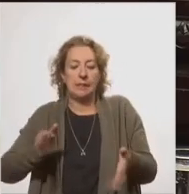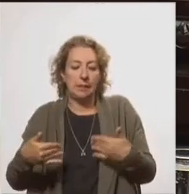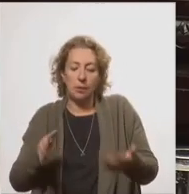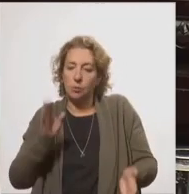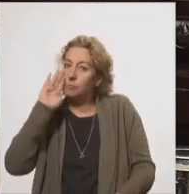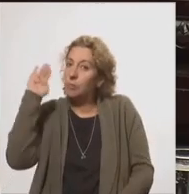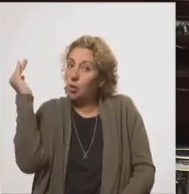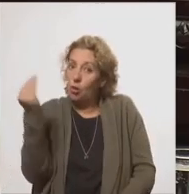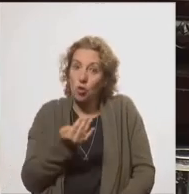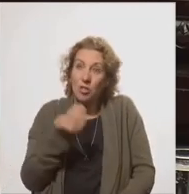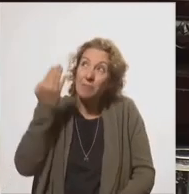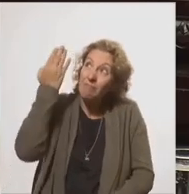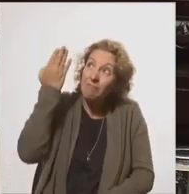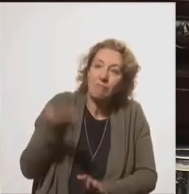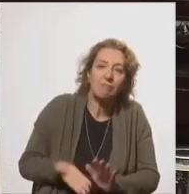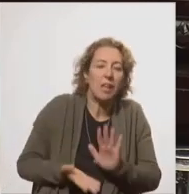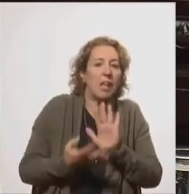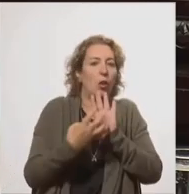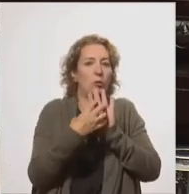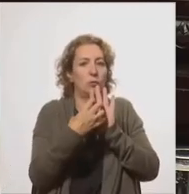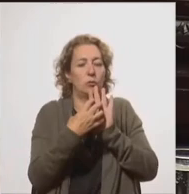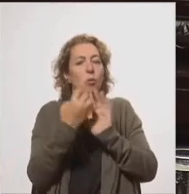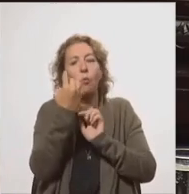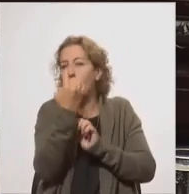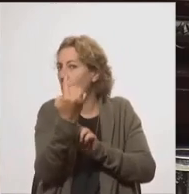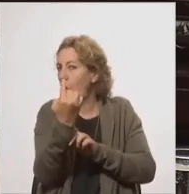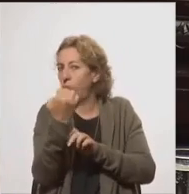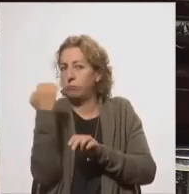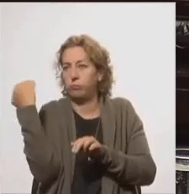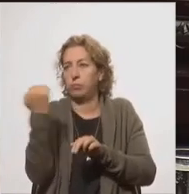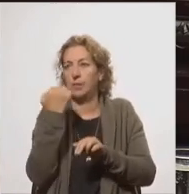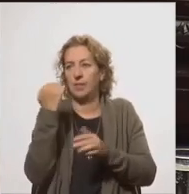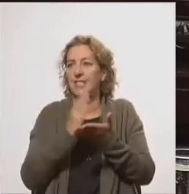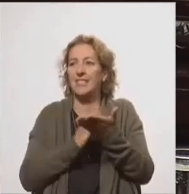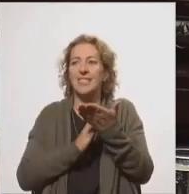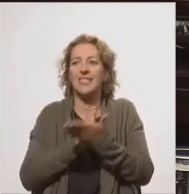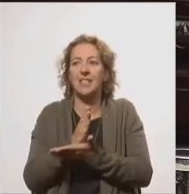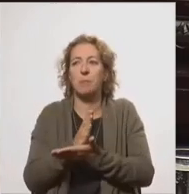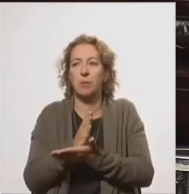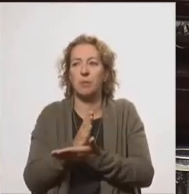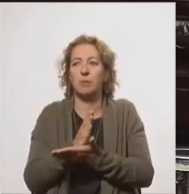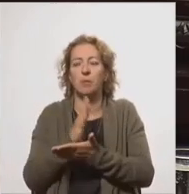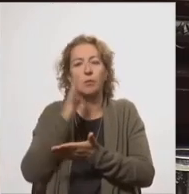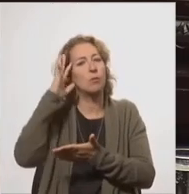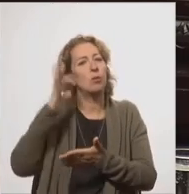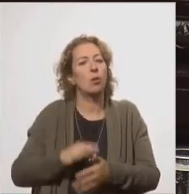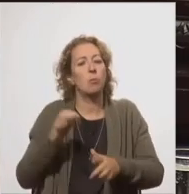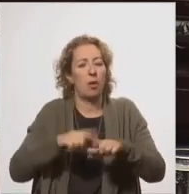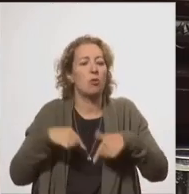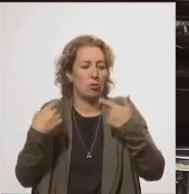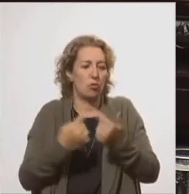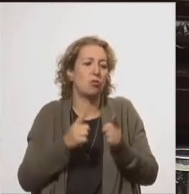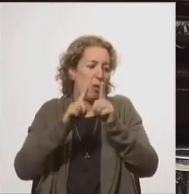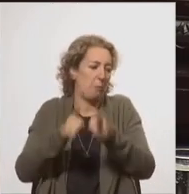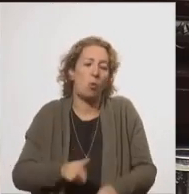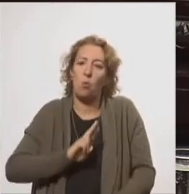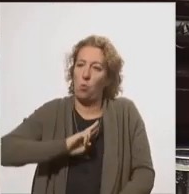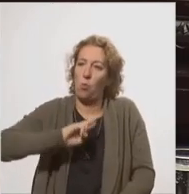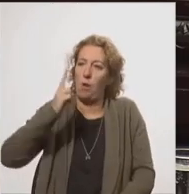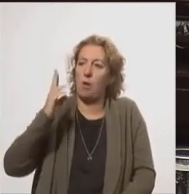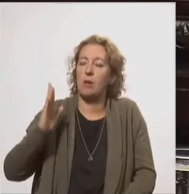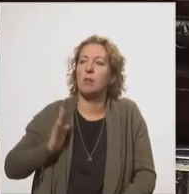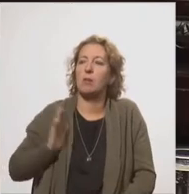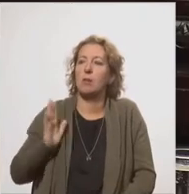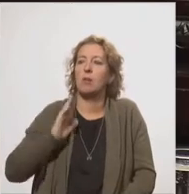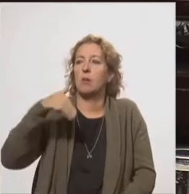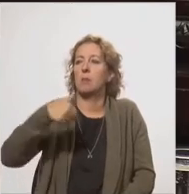reconoce íconos, uno de ellos será siempre, yo creo que para nosotros y para el Uruguay todo, la señora